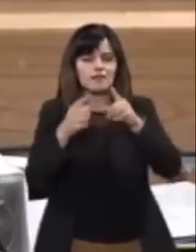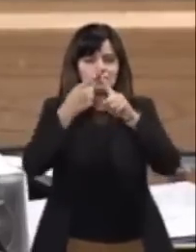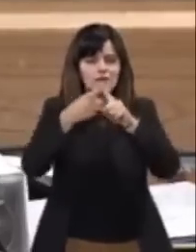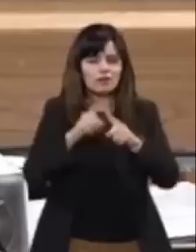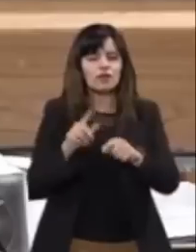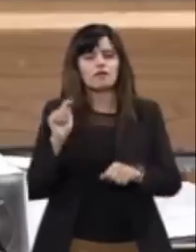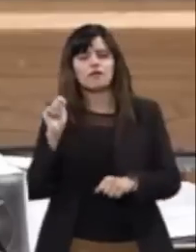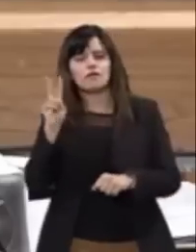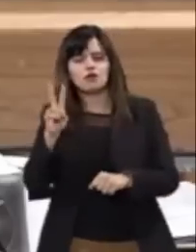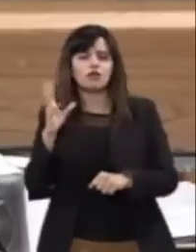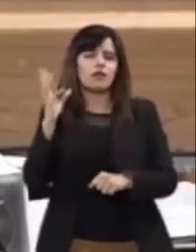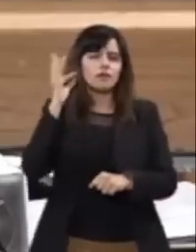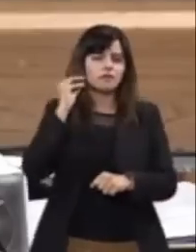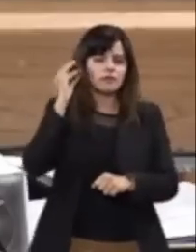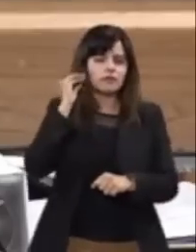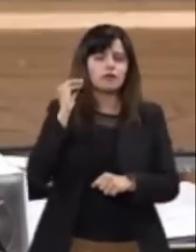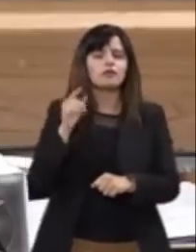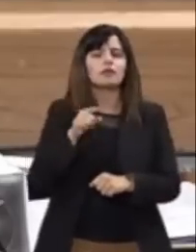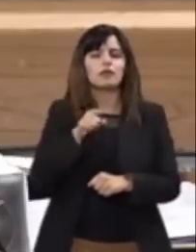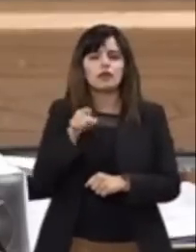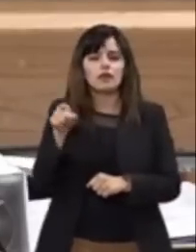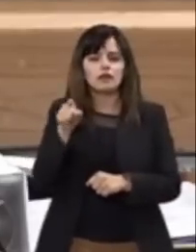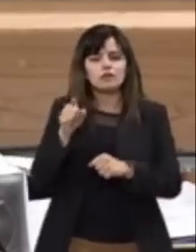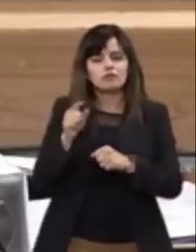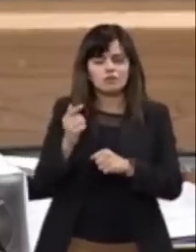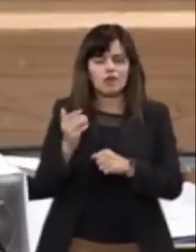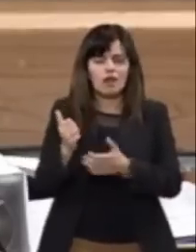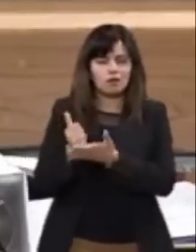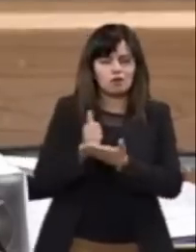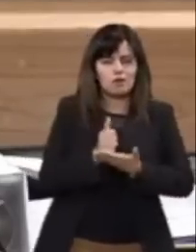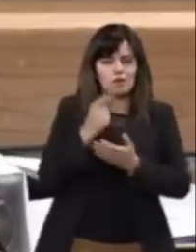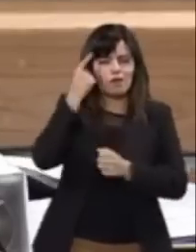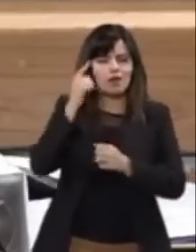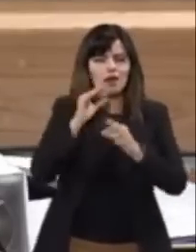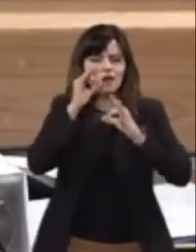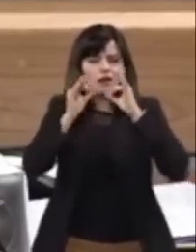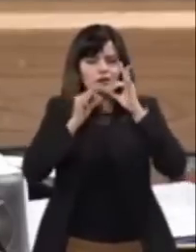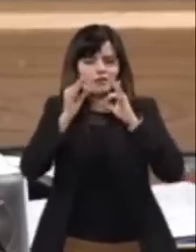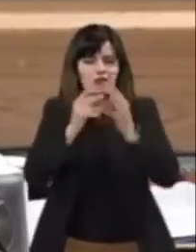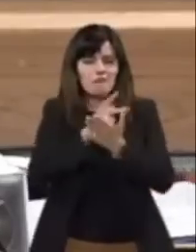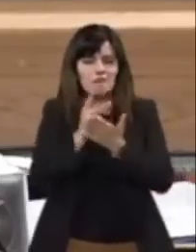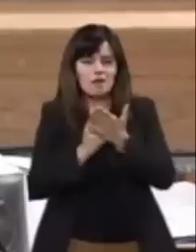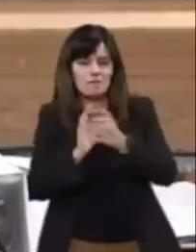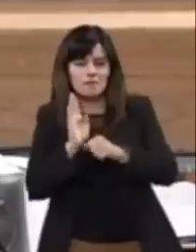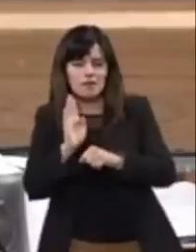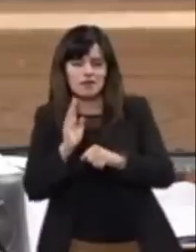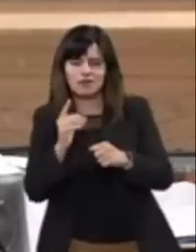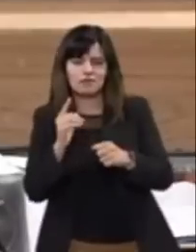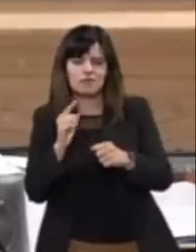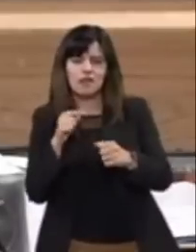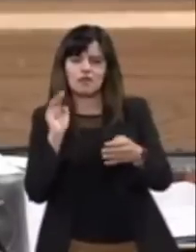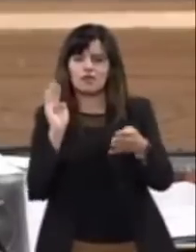Sus estrategas de las campañas en contra del Plan B. Suficiencia presupuestal por